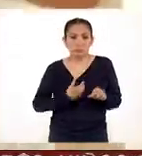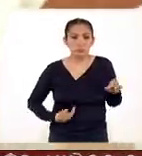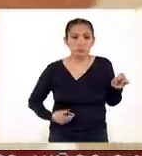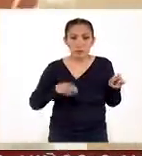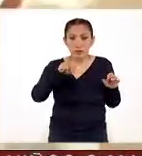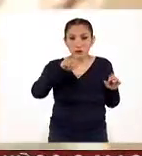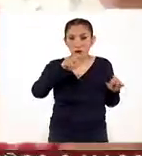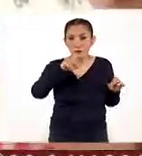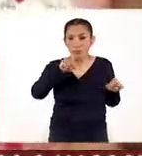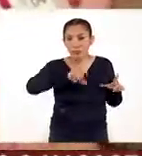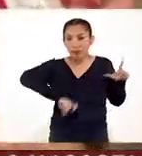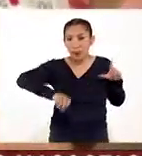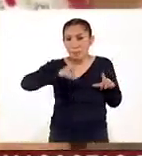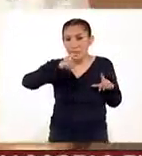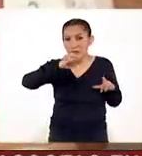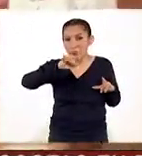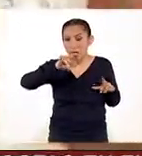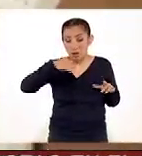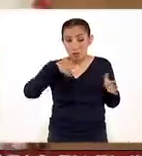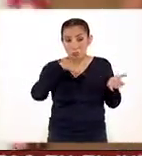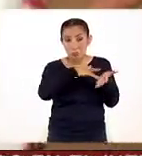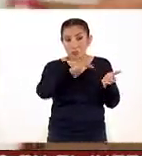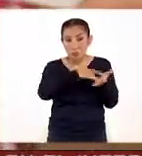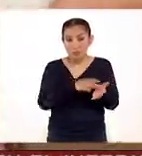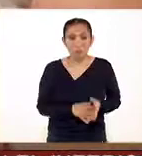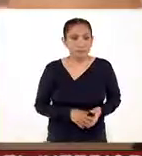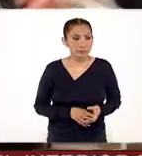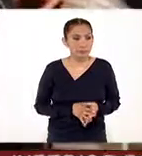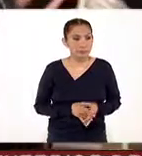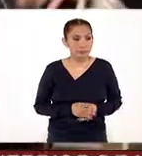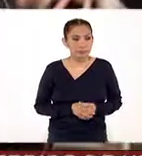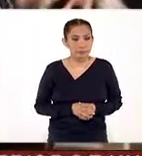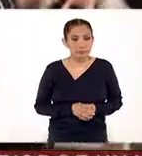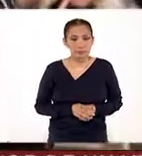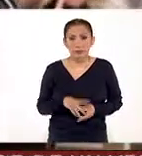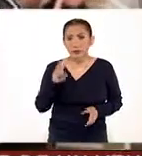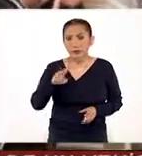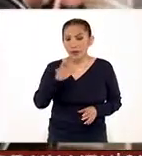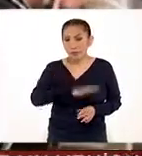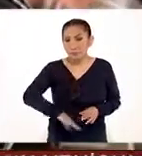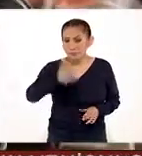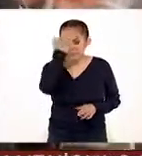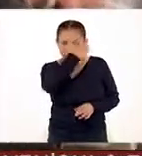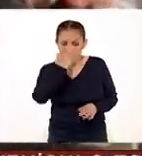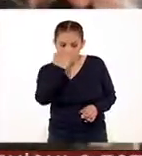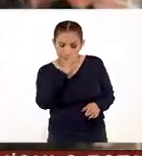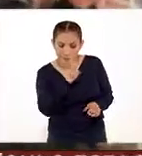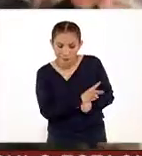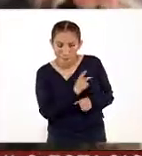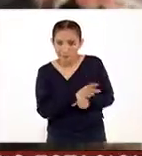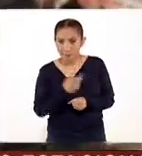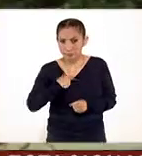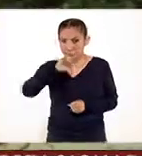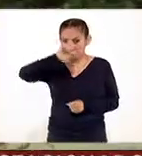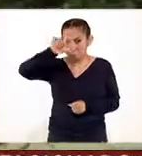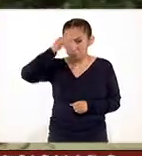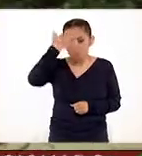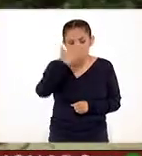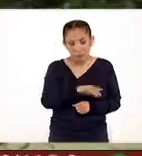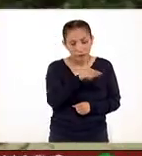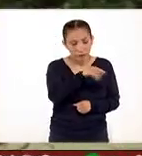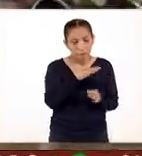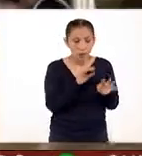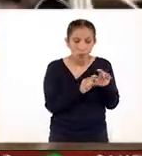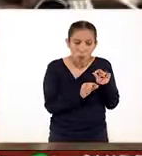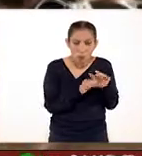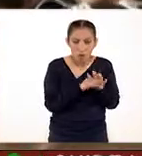como el Premio Nobel de Química, Mario Molina, lo respaldan. Así es. En la parte de la evaluación, los especialistas dicen que se tiene que